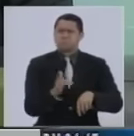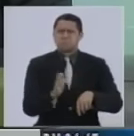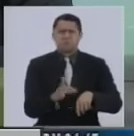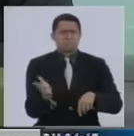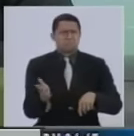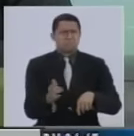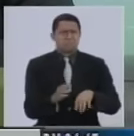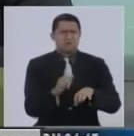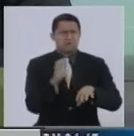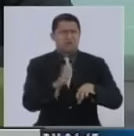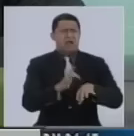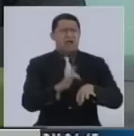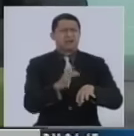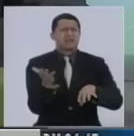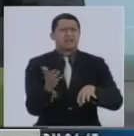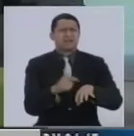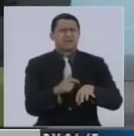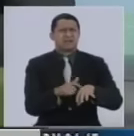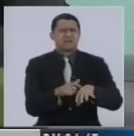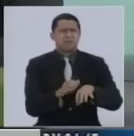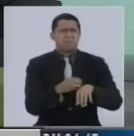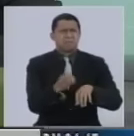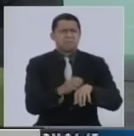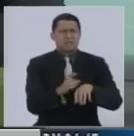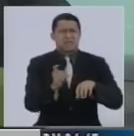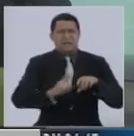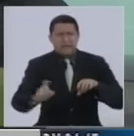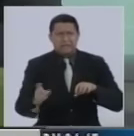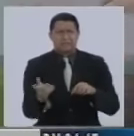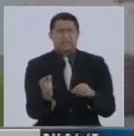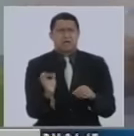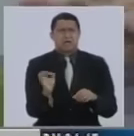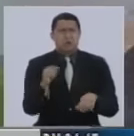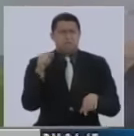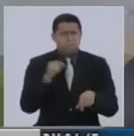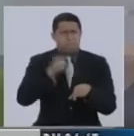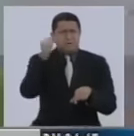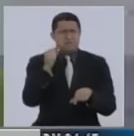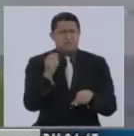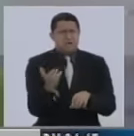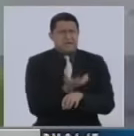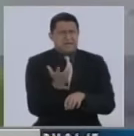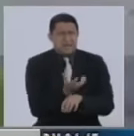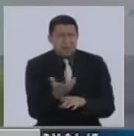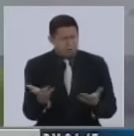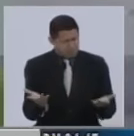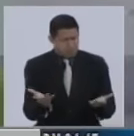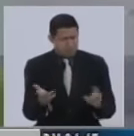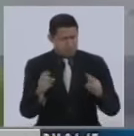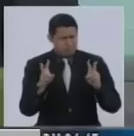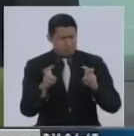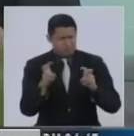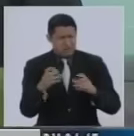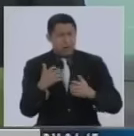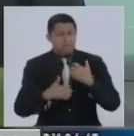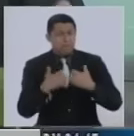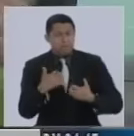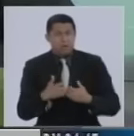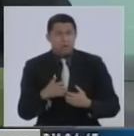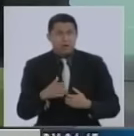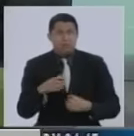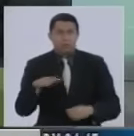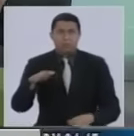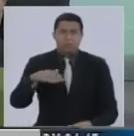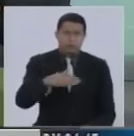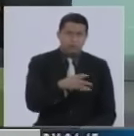pueden decir que en lugar de sentir que los tocan sienten descargas eléctricas pinchazos quemazones algunas veces el problema puede ser que caminan